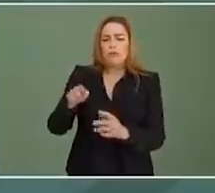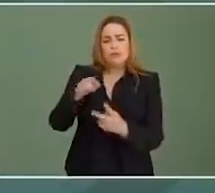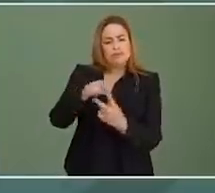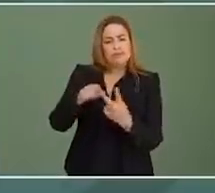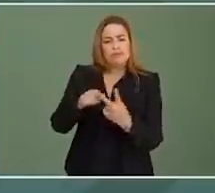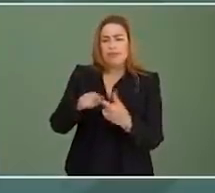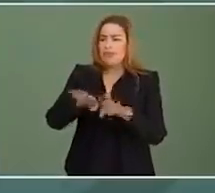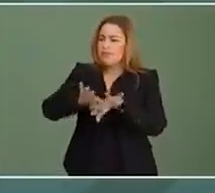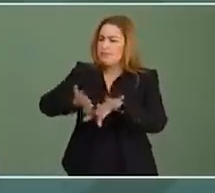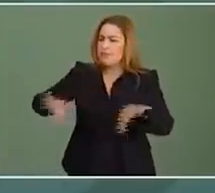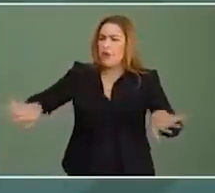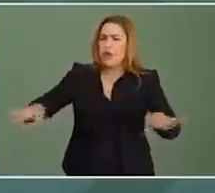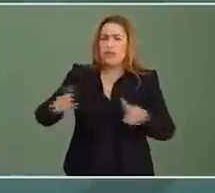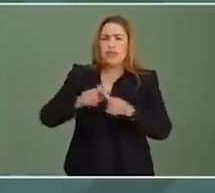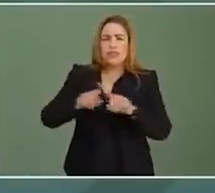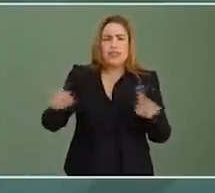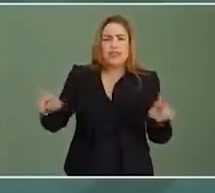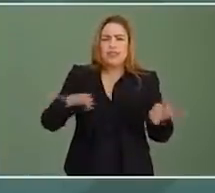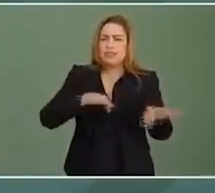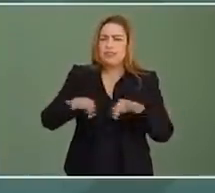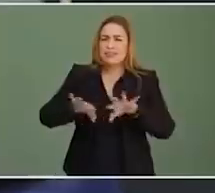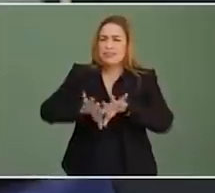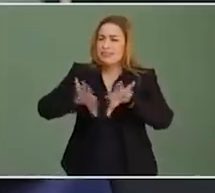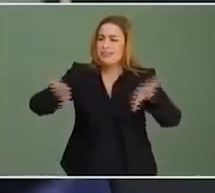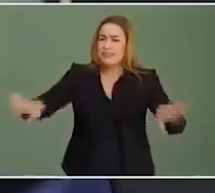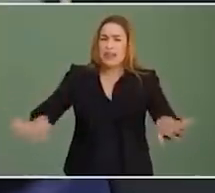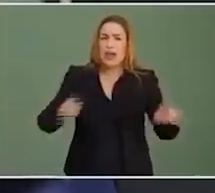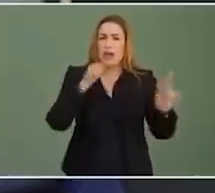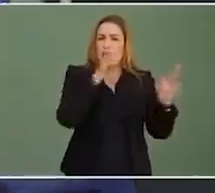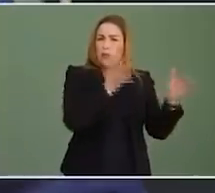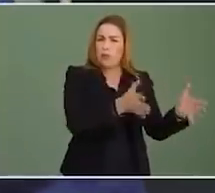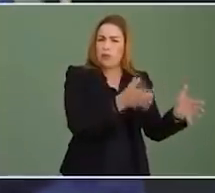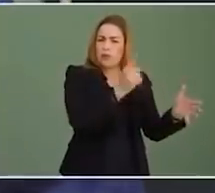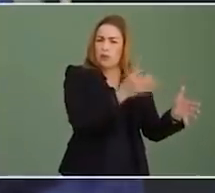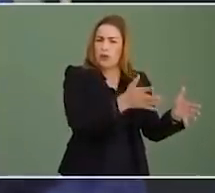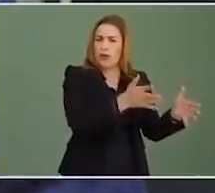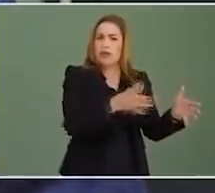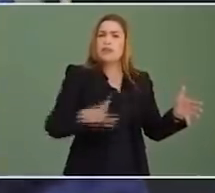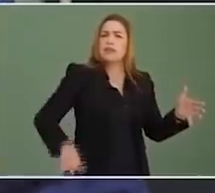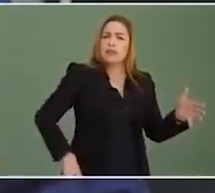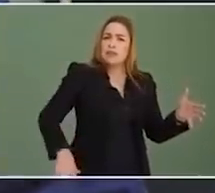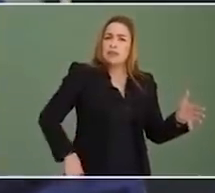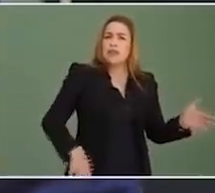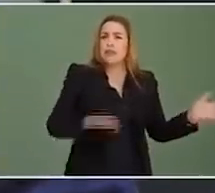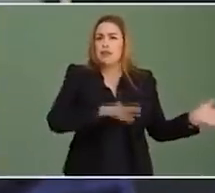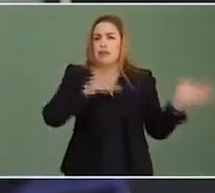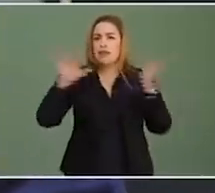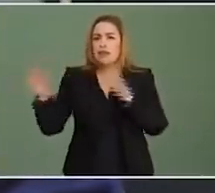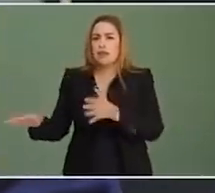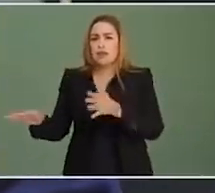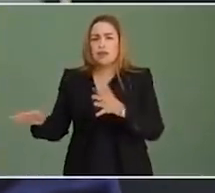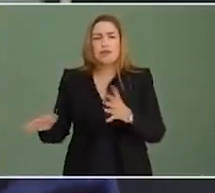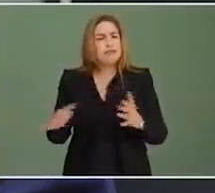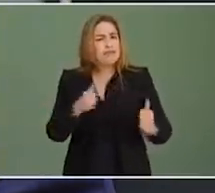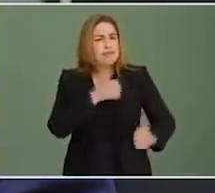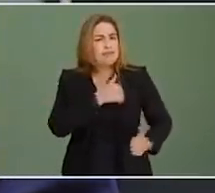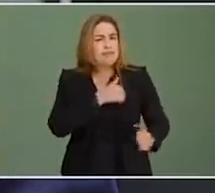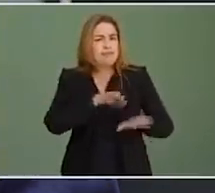la del legislador y la de la autoridad del gobernador pues tiene que estar esté